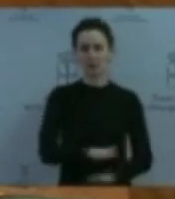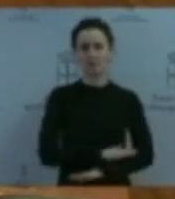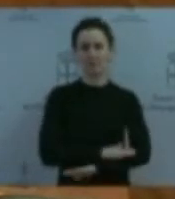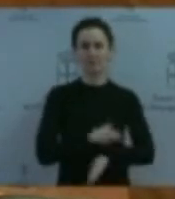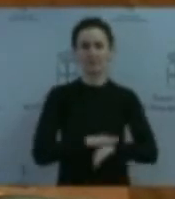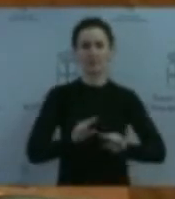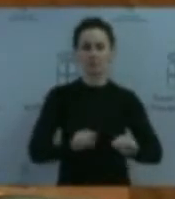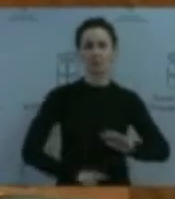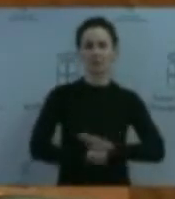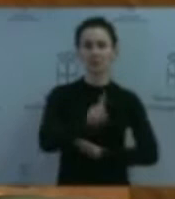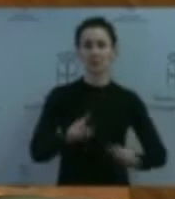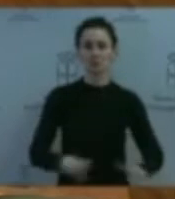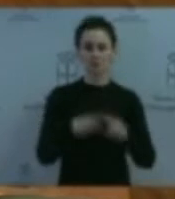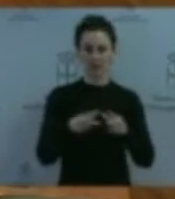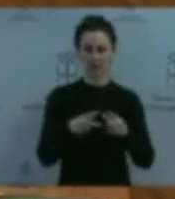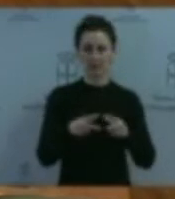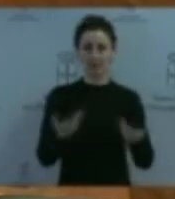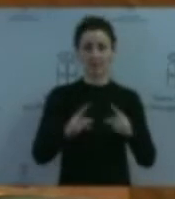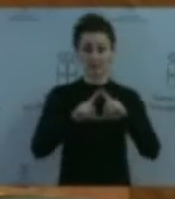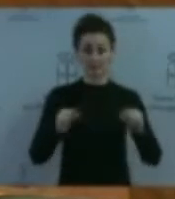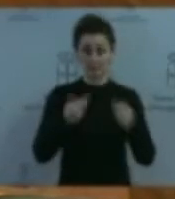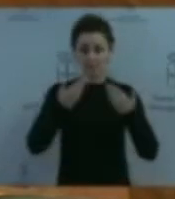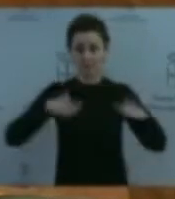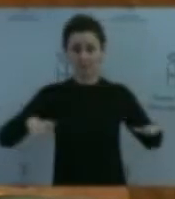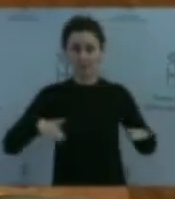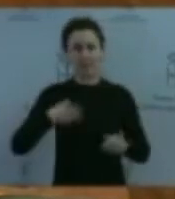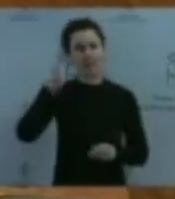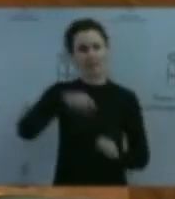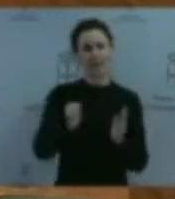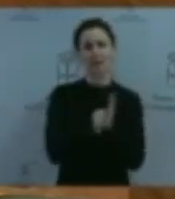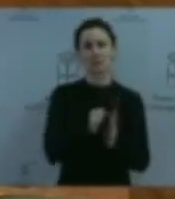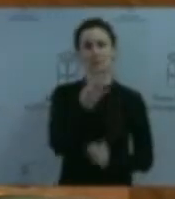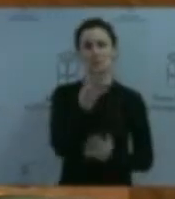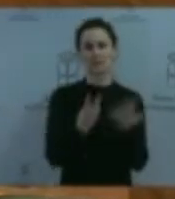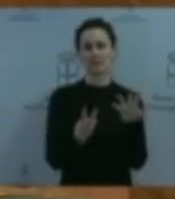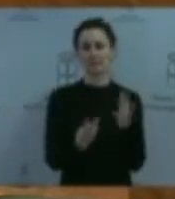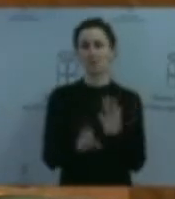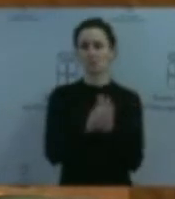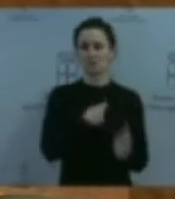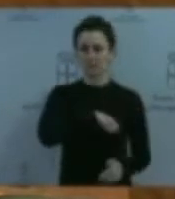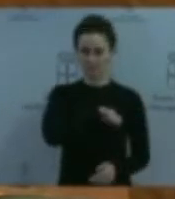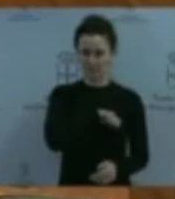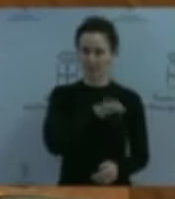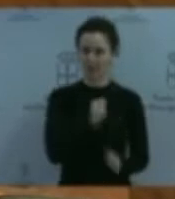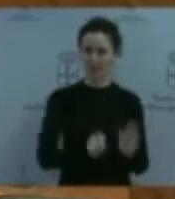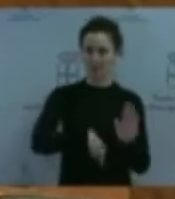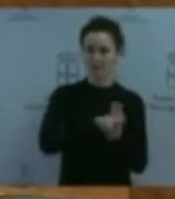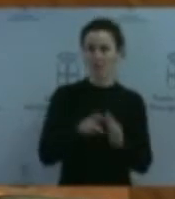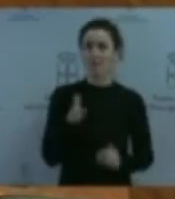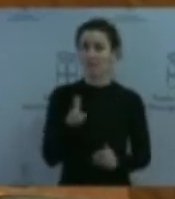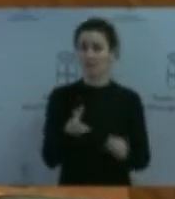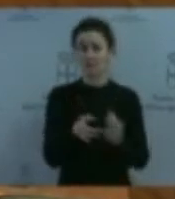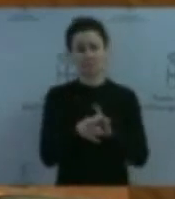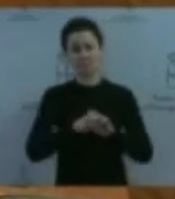a pesar de estar reconocido en el artículo 47 de la Constitución española, este derecho dista mucho de estar garantizado.